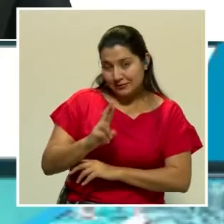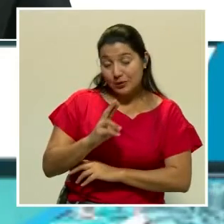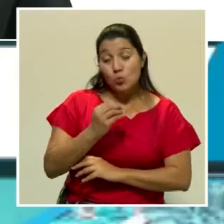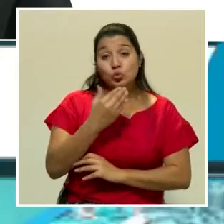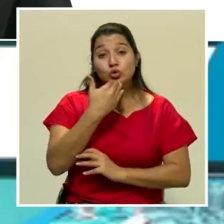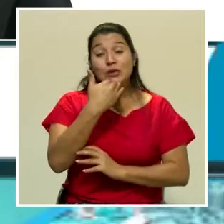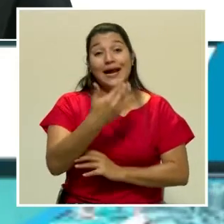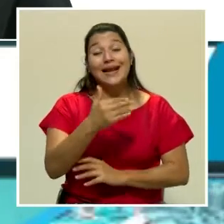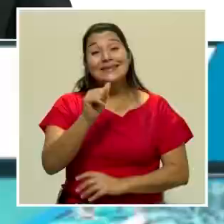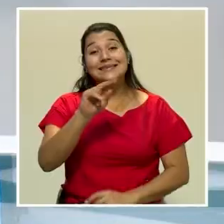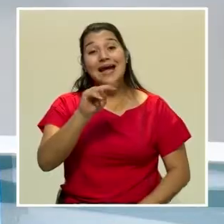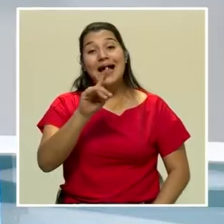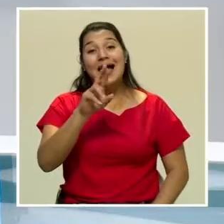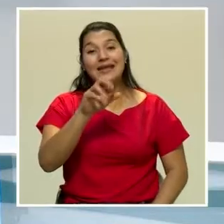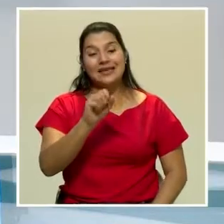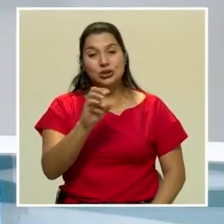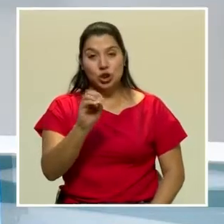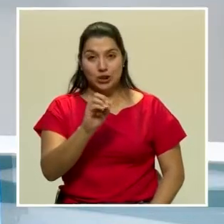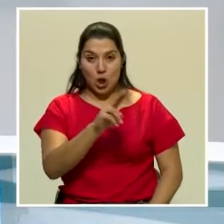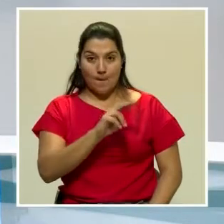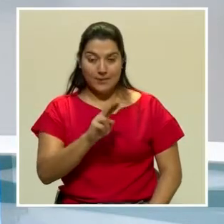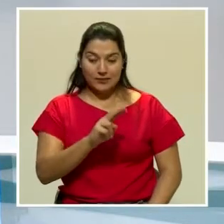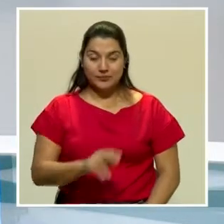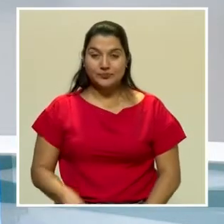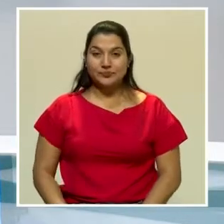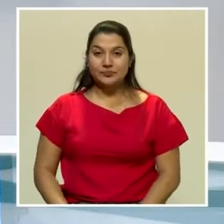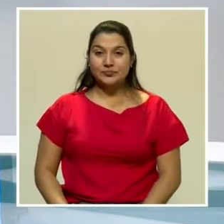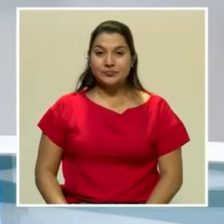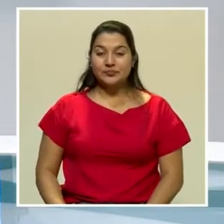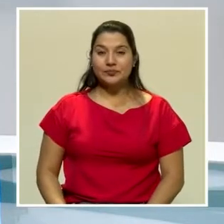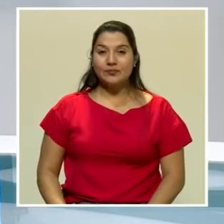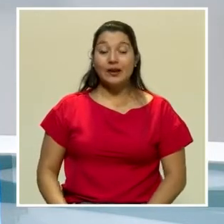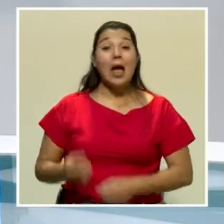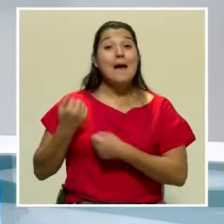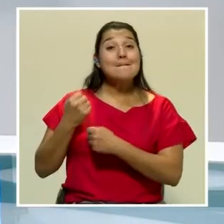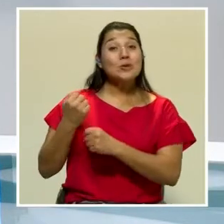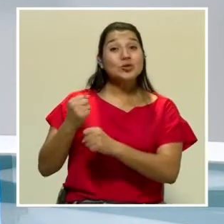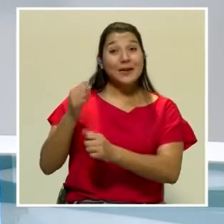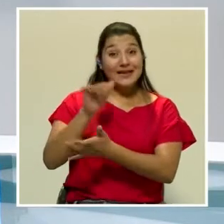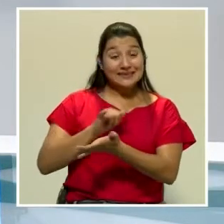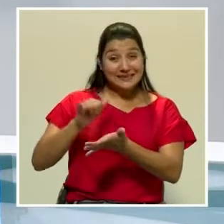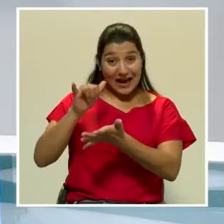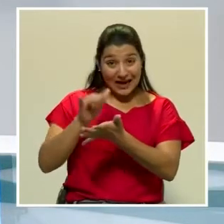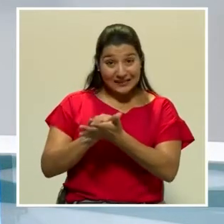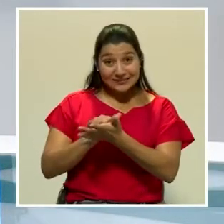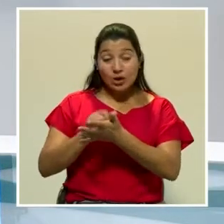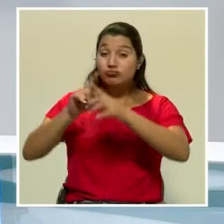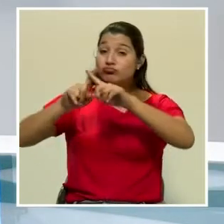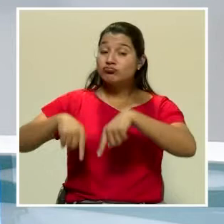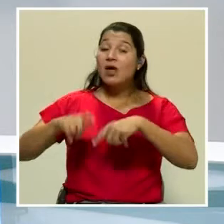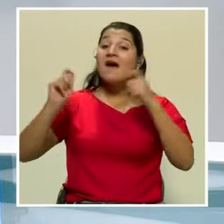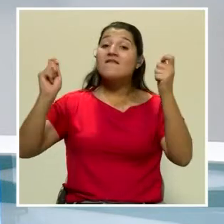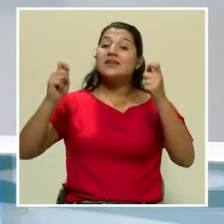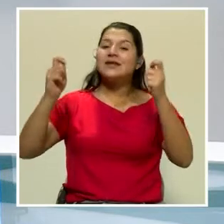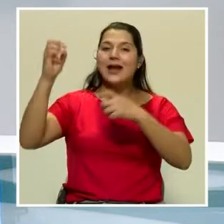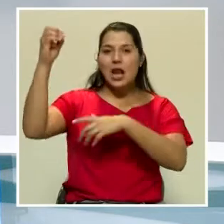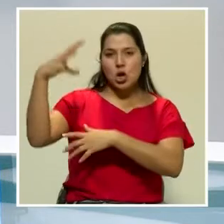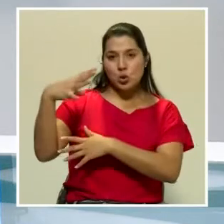Muchísimas gracias, Andrés Ortiz, nuestro compañero. La Municipalidad de San José canceló el Festival de la